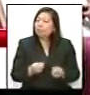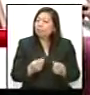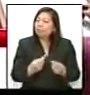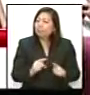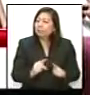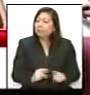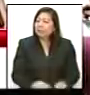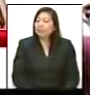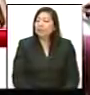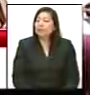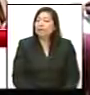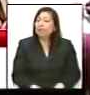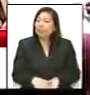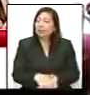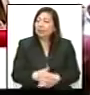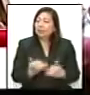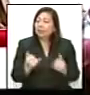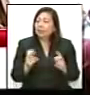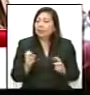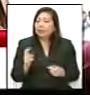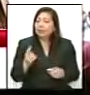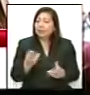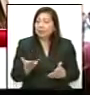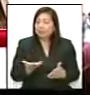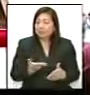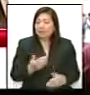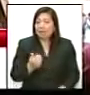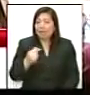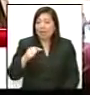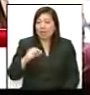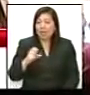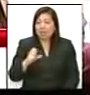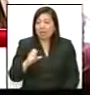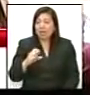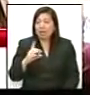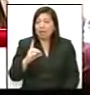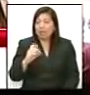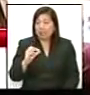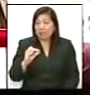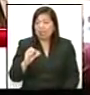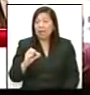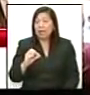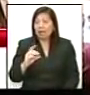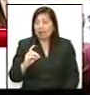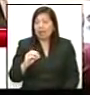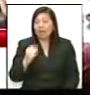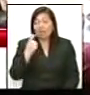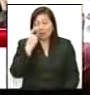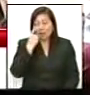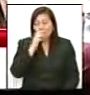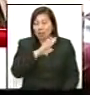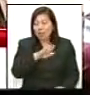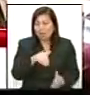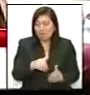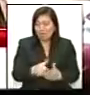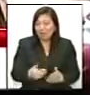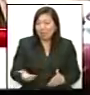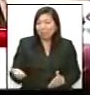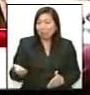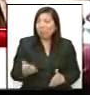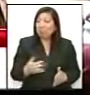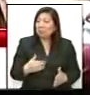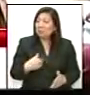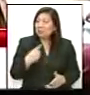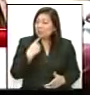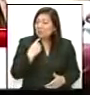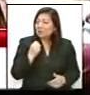permitieron gestar este tema de la corrupción? El doctor Ángel Delgado Silva también ya es bastante conocido por todos nosotros. Podemos decir